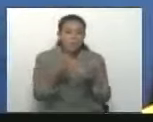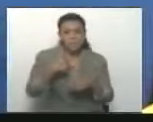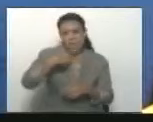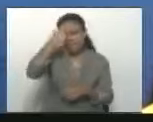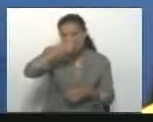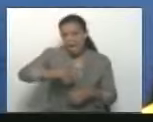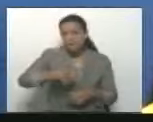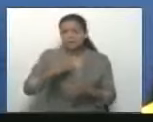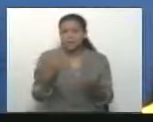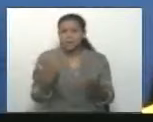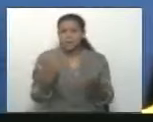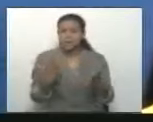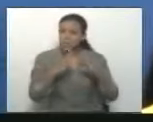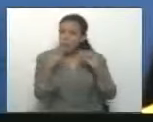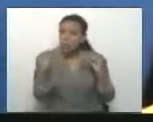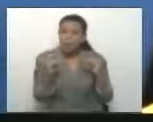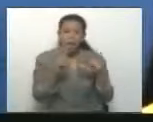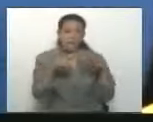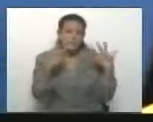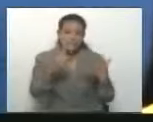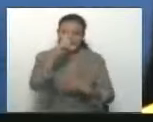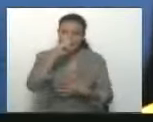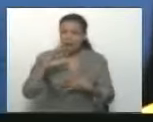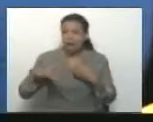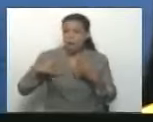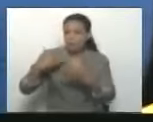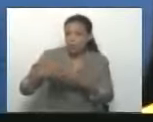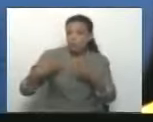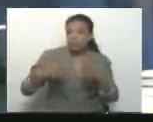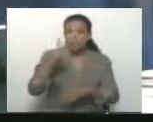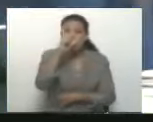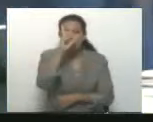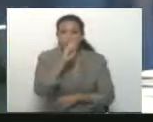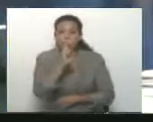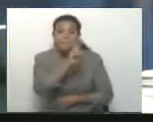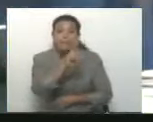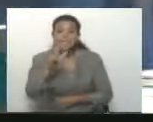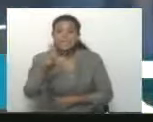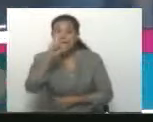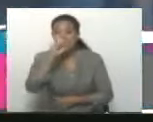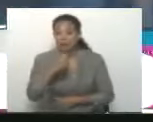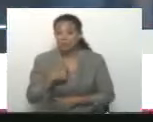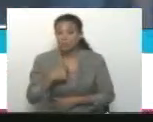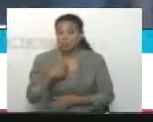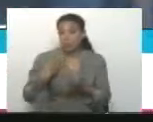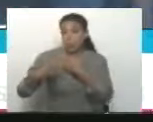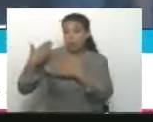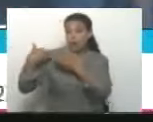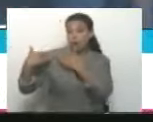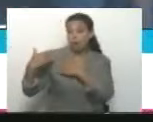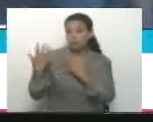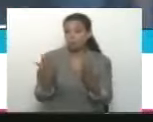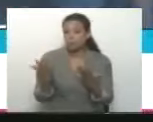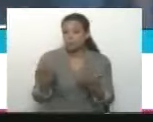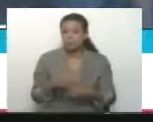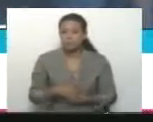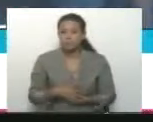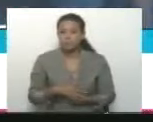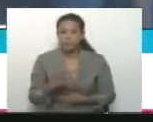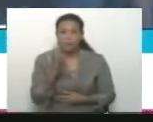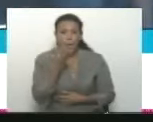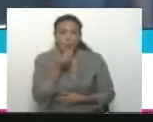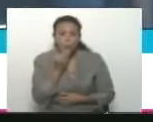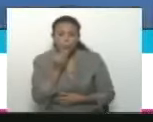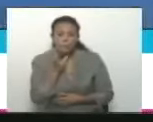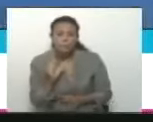yo he participado en todas las ediciones que ha realizado First glal Qué edad tienes tú 2 años 23 O sea que empezaste Sí chamito